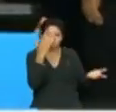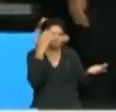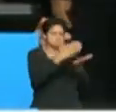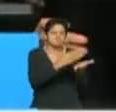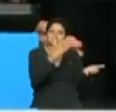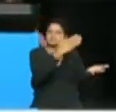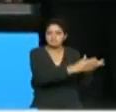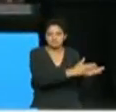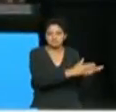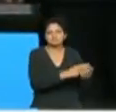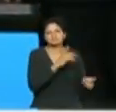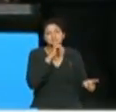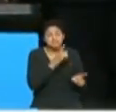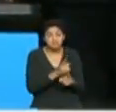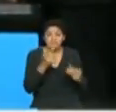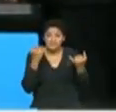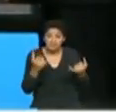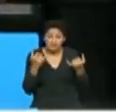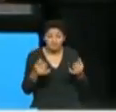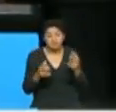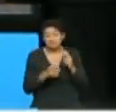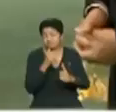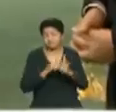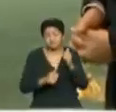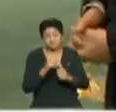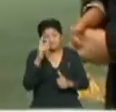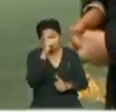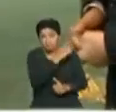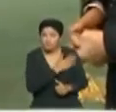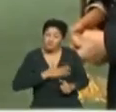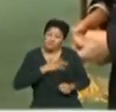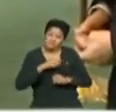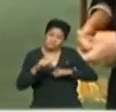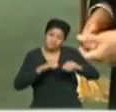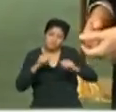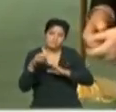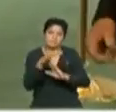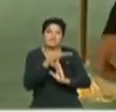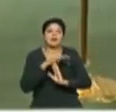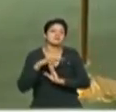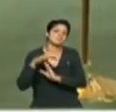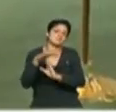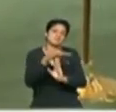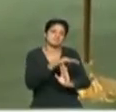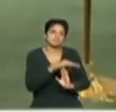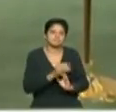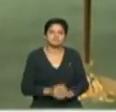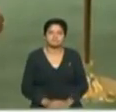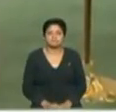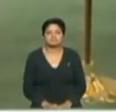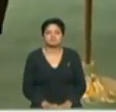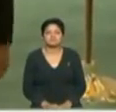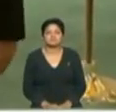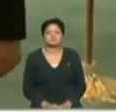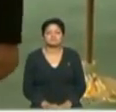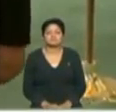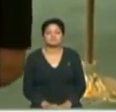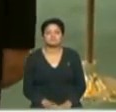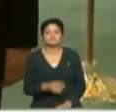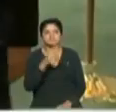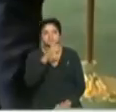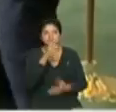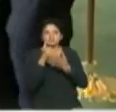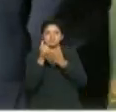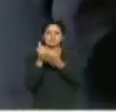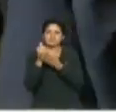colectiva son tales que es el momento de luchar por la paz. Ex primer ministro de Portugal y ex alto comisionado de Naciones Unidas para los